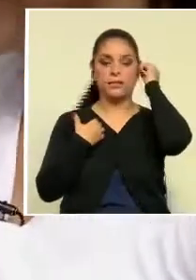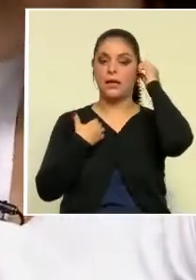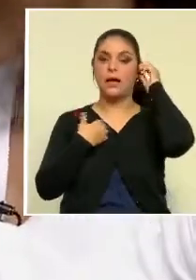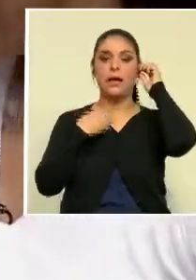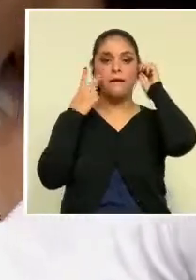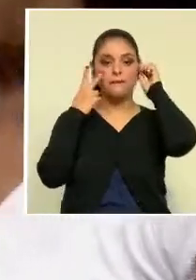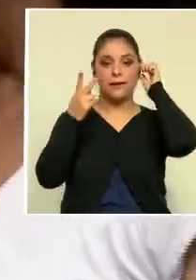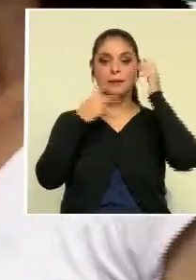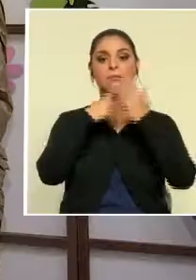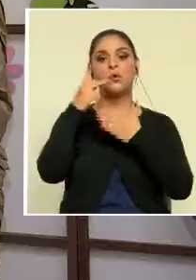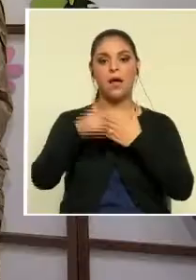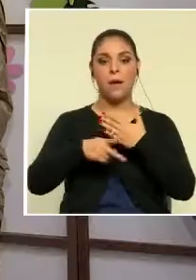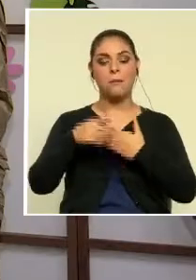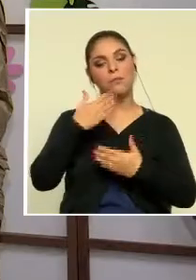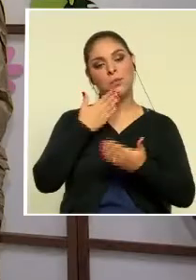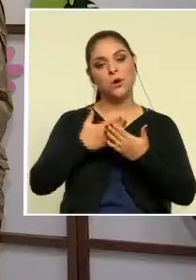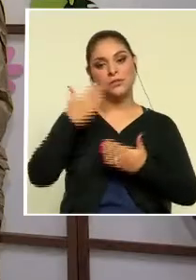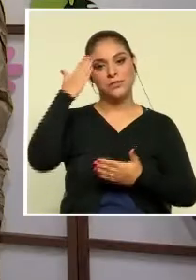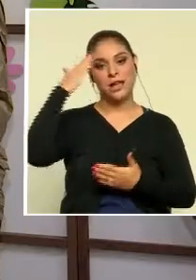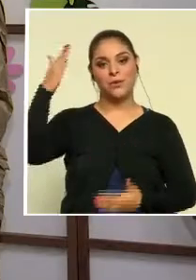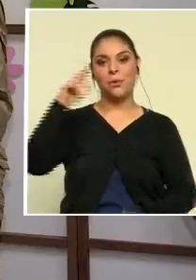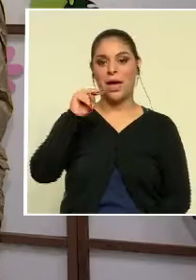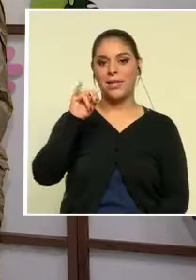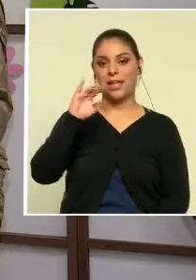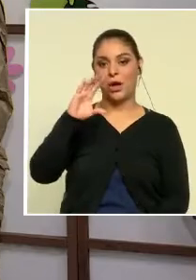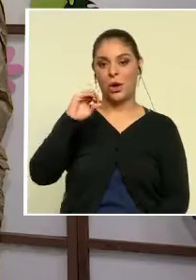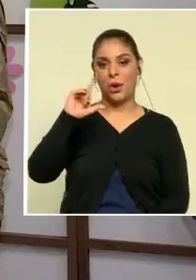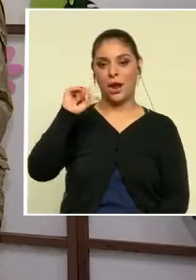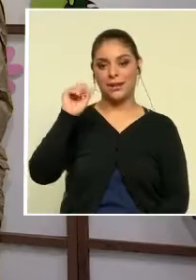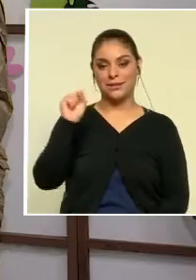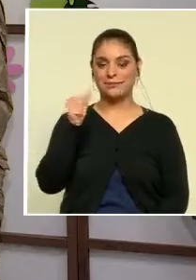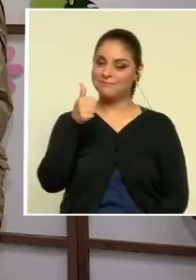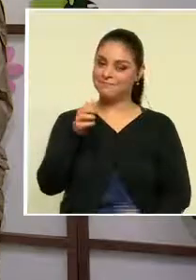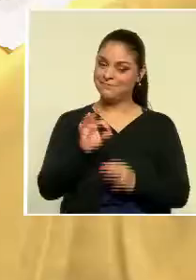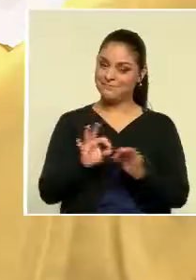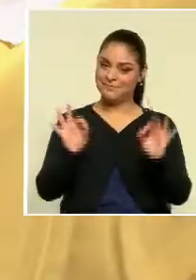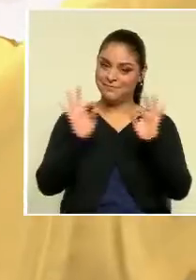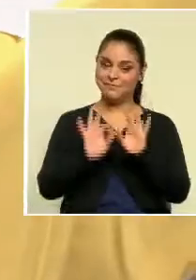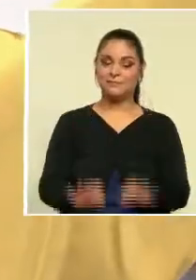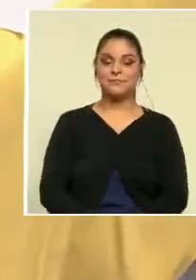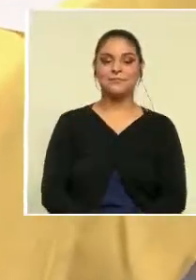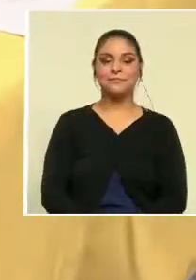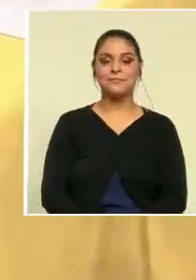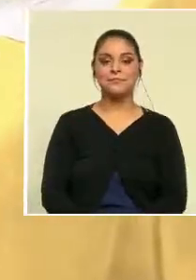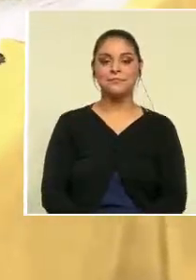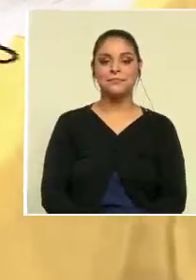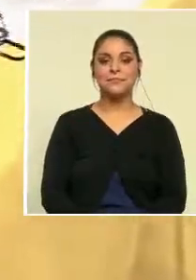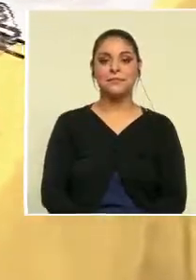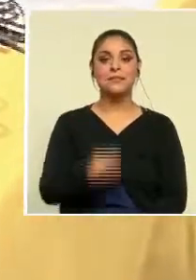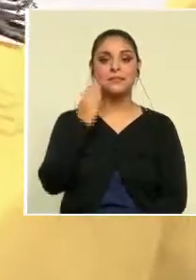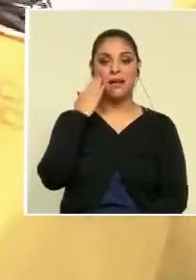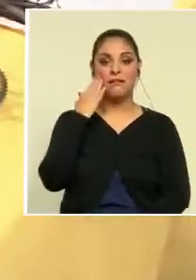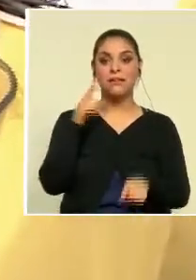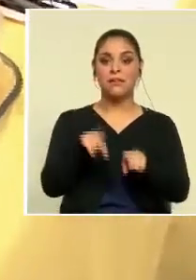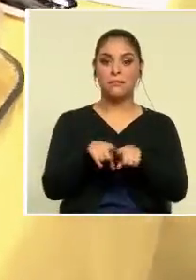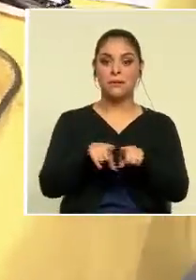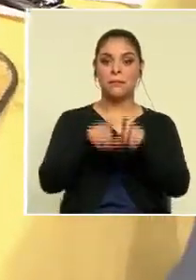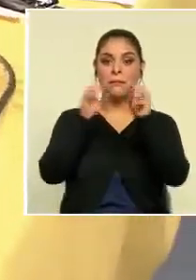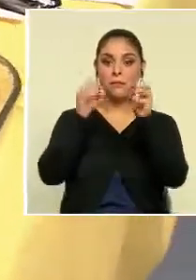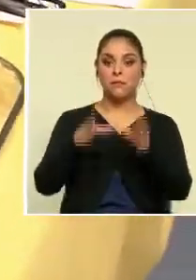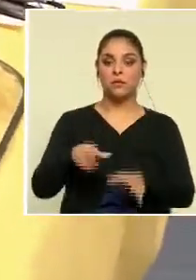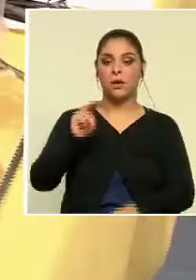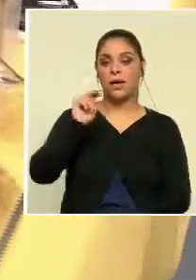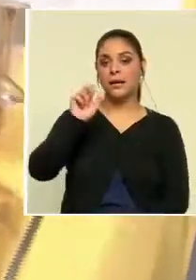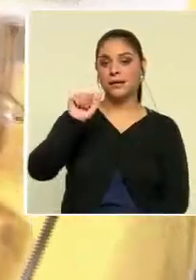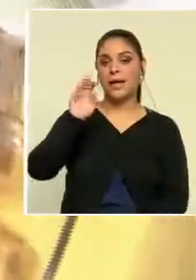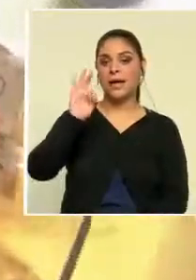excelente entonces un saludo para nicolás verdad que importante pueden usted sabe que también la profesora natalia nos